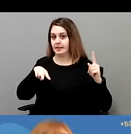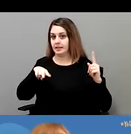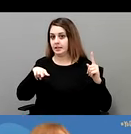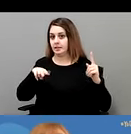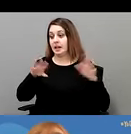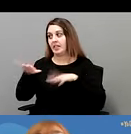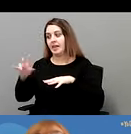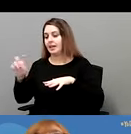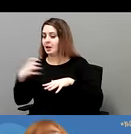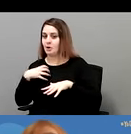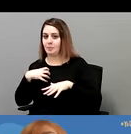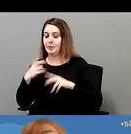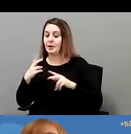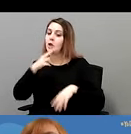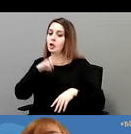2 meses.